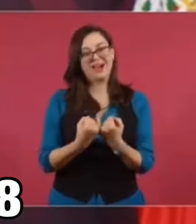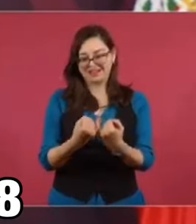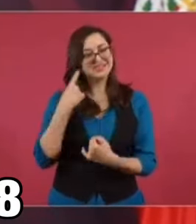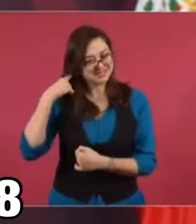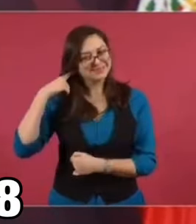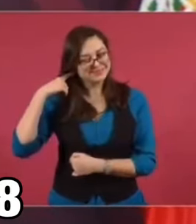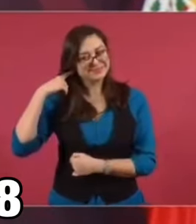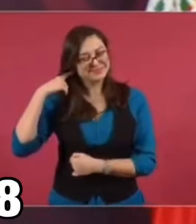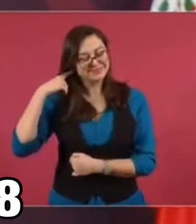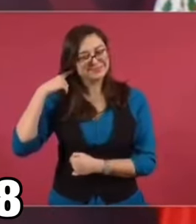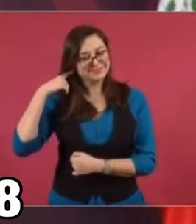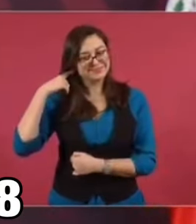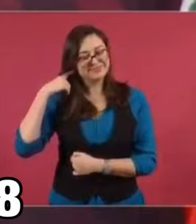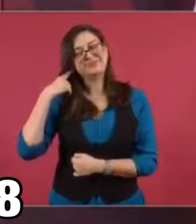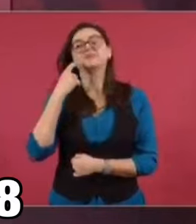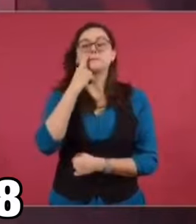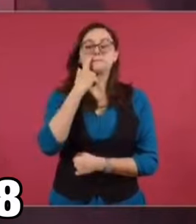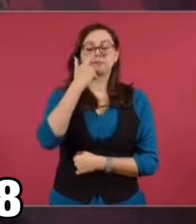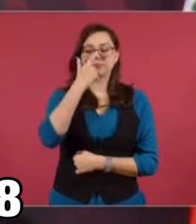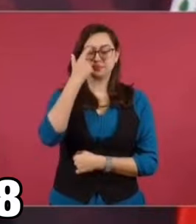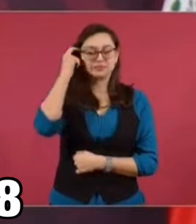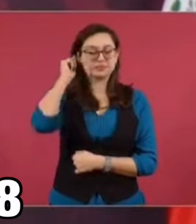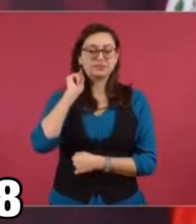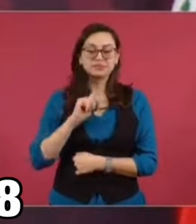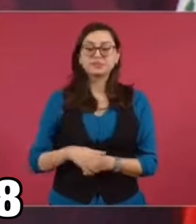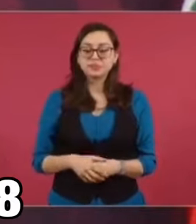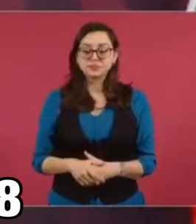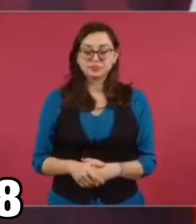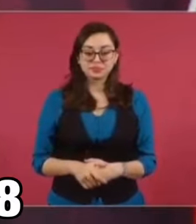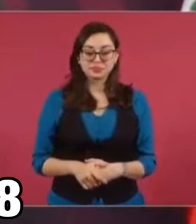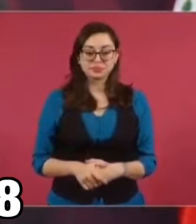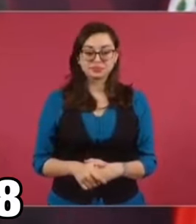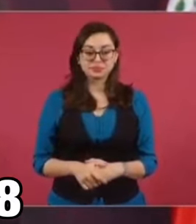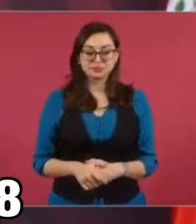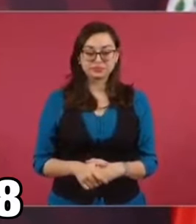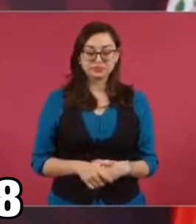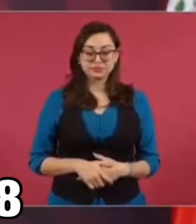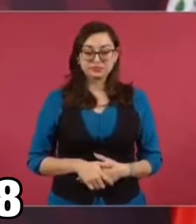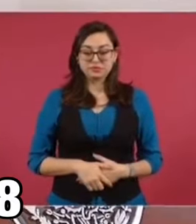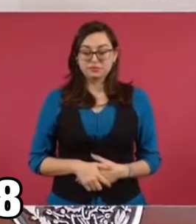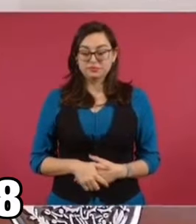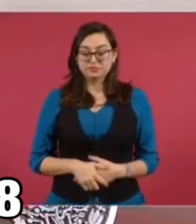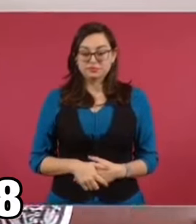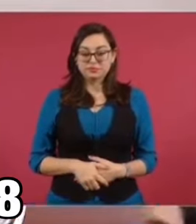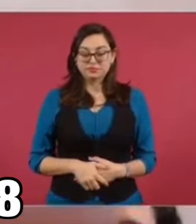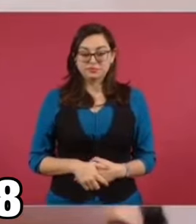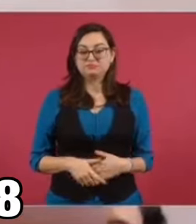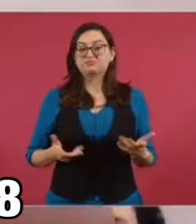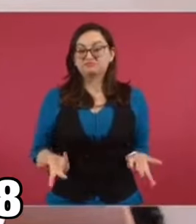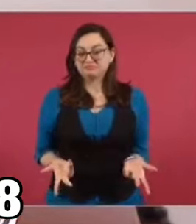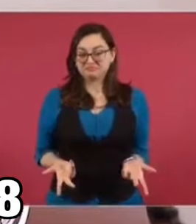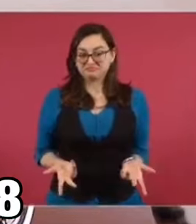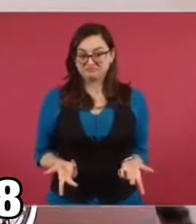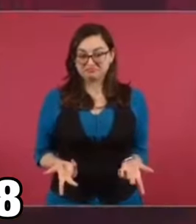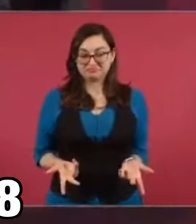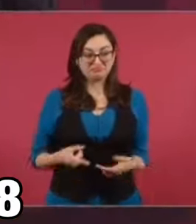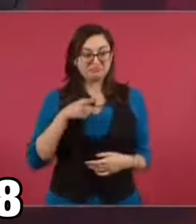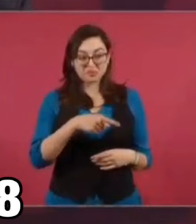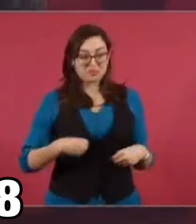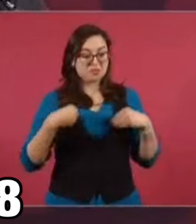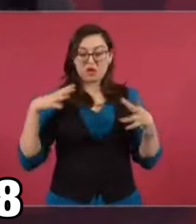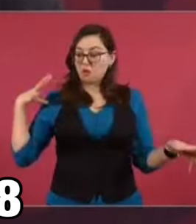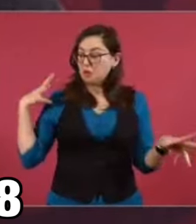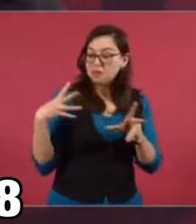Porque el pescador que terminó siendo buzo me dijo, no, pues ni volviendo a nacer. Sí, le digo, ni toda tu